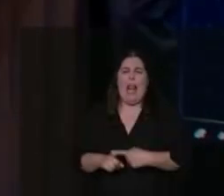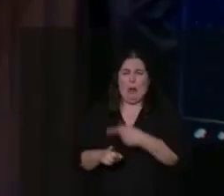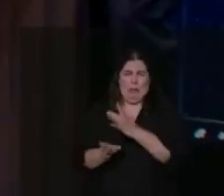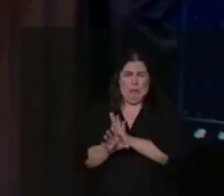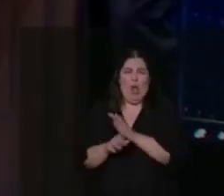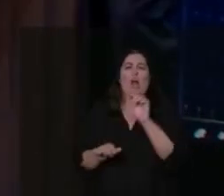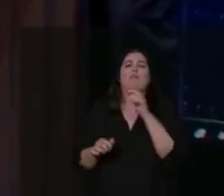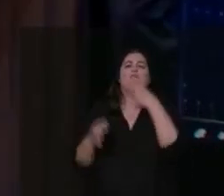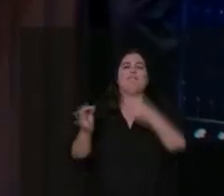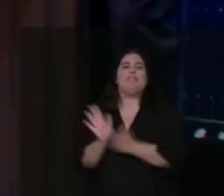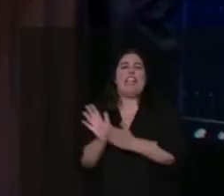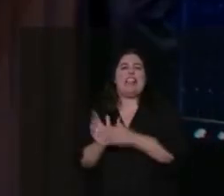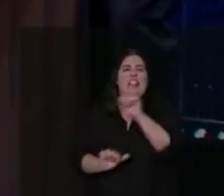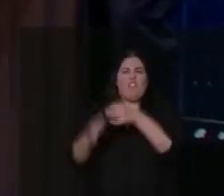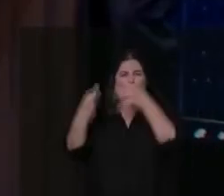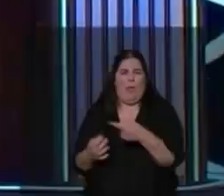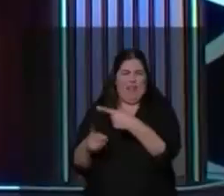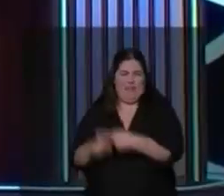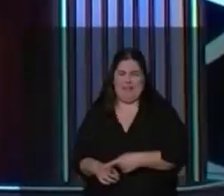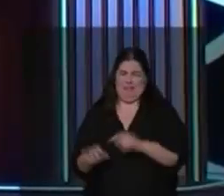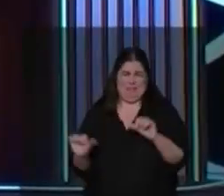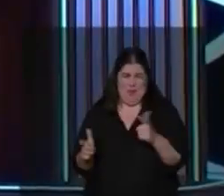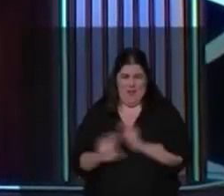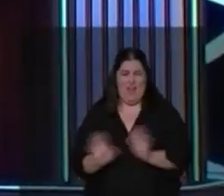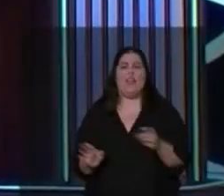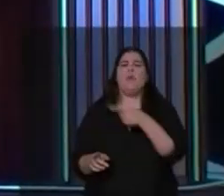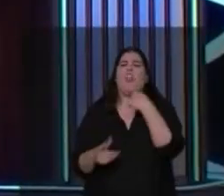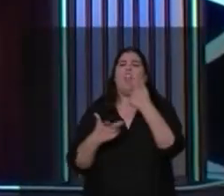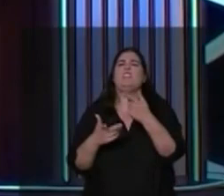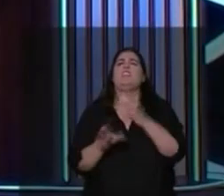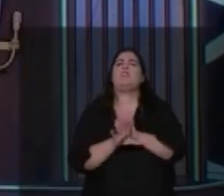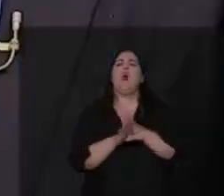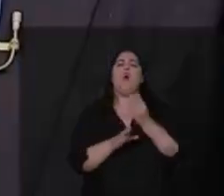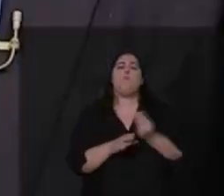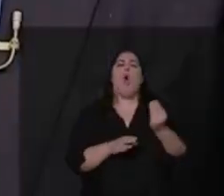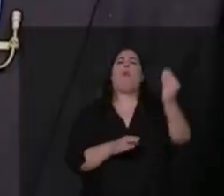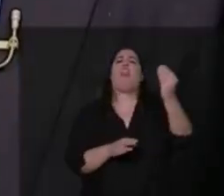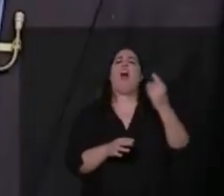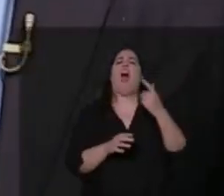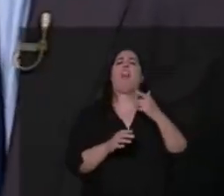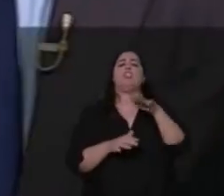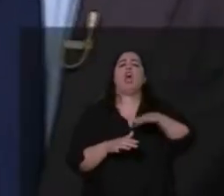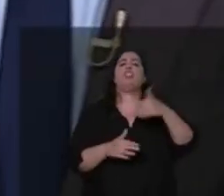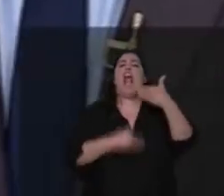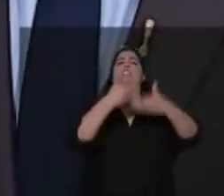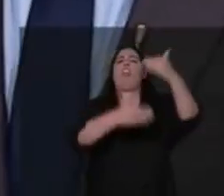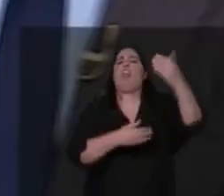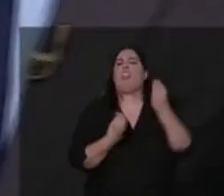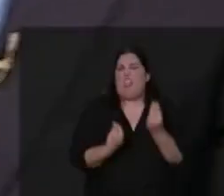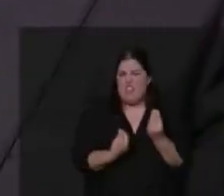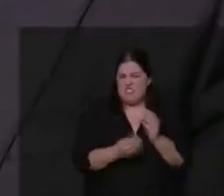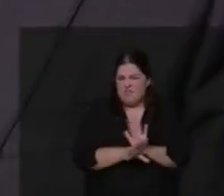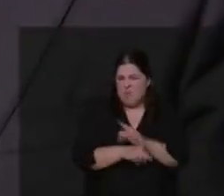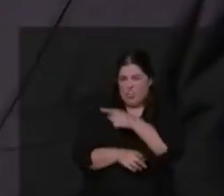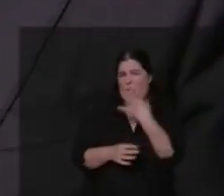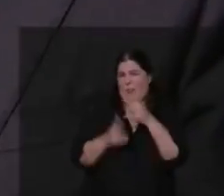base científica. Y después, o sea, ¿a qué llamás vos movilidad social ascendente? Digo, tenías que ser claro, porque digo,